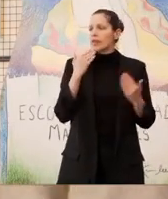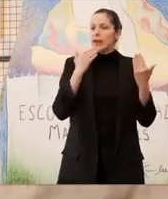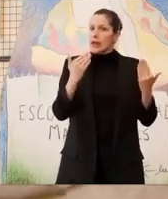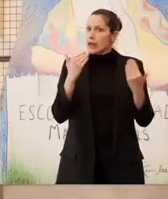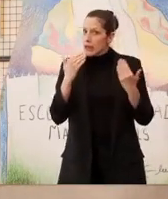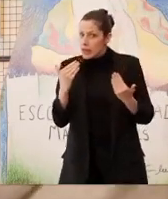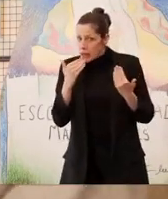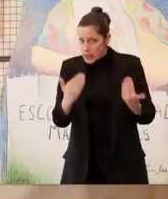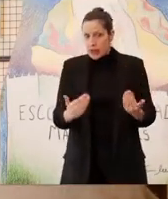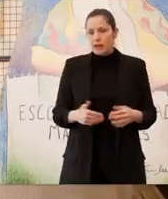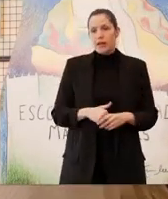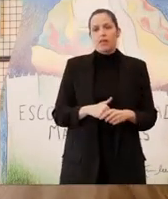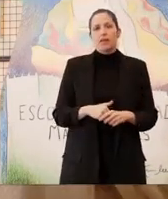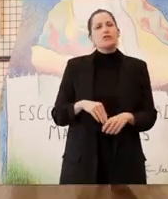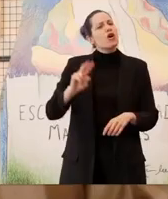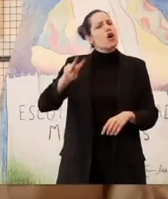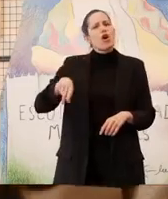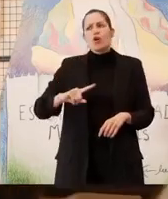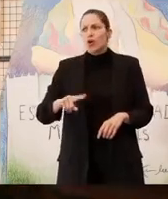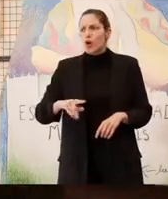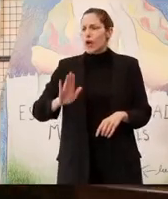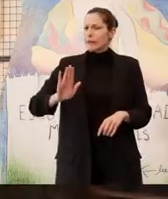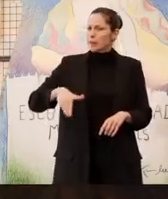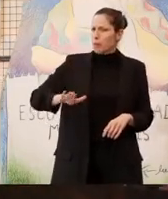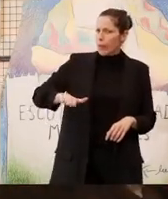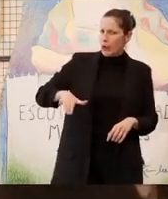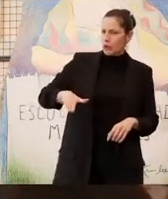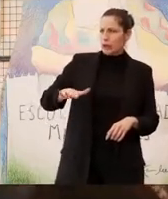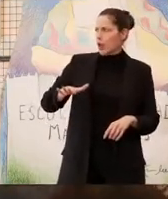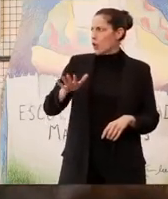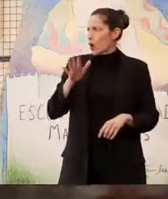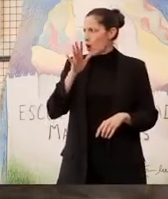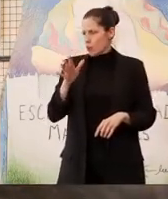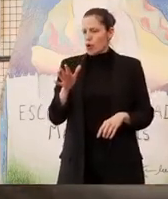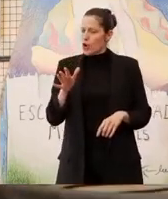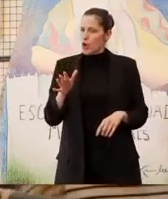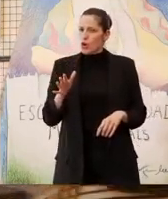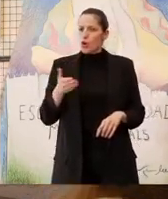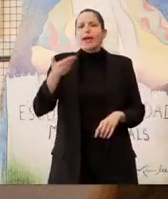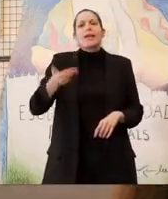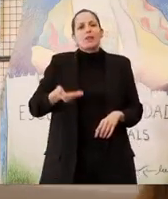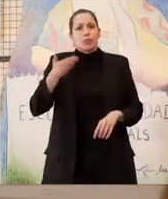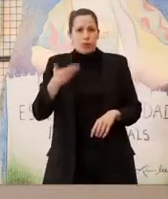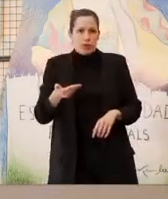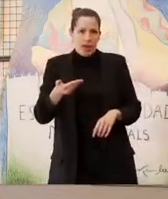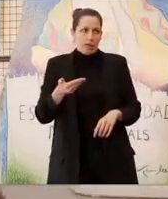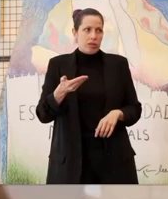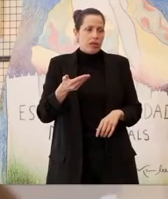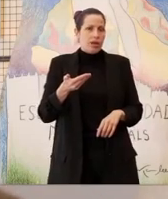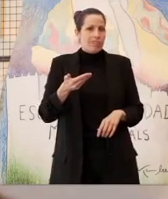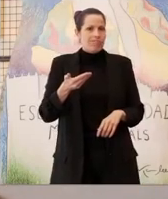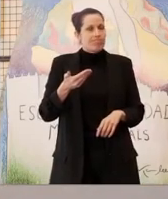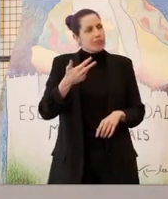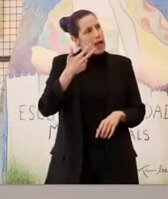Esto no es peloteo entre mujeres no reconoceremos creo que también es muy importante que no